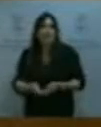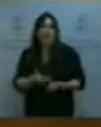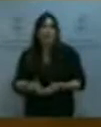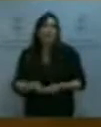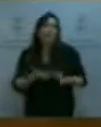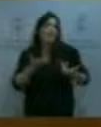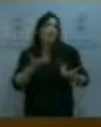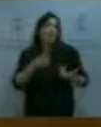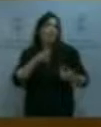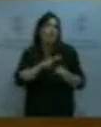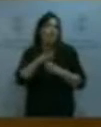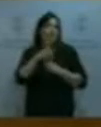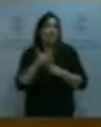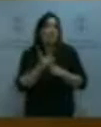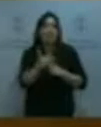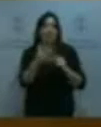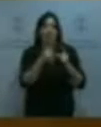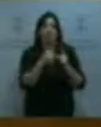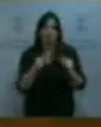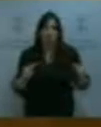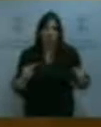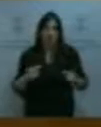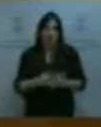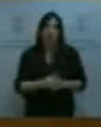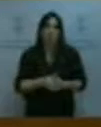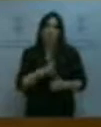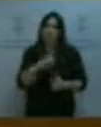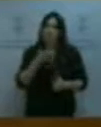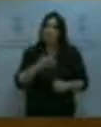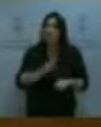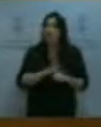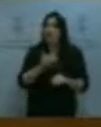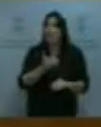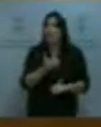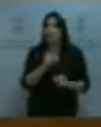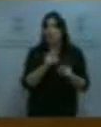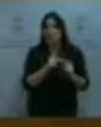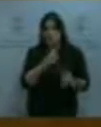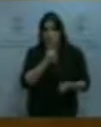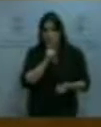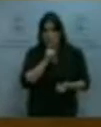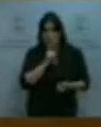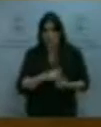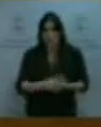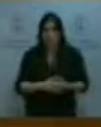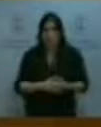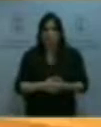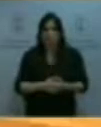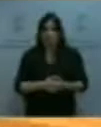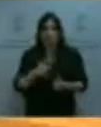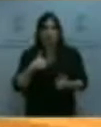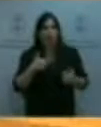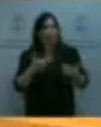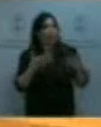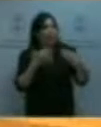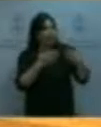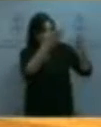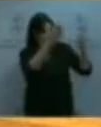jugamos el futuro de Asturias. Yo se lo agradezco especialmente, porque es una semana